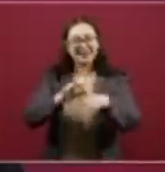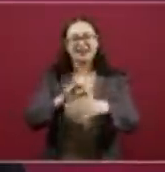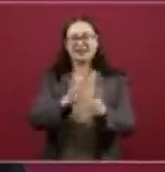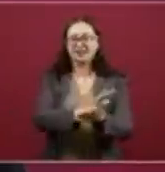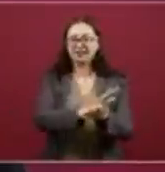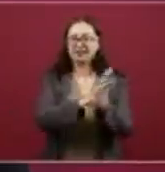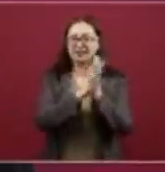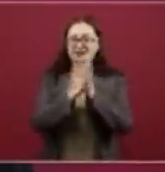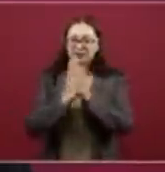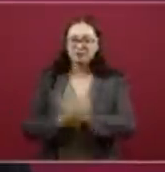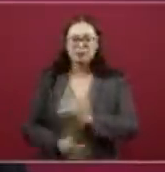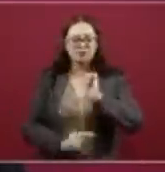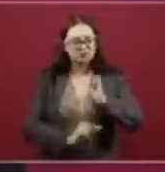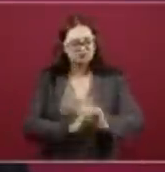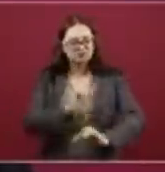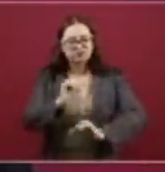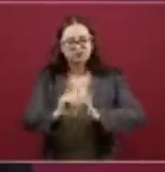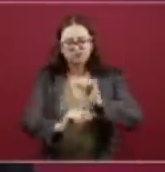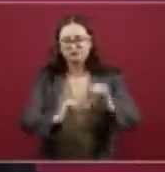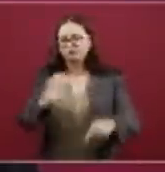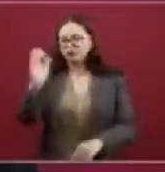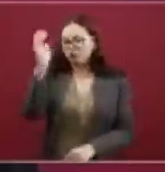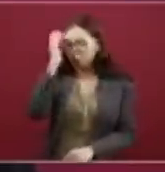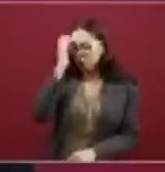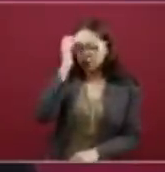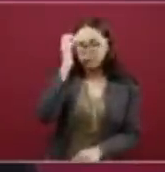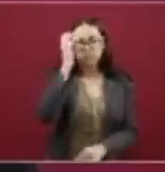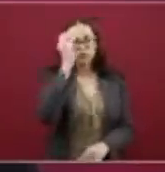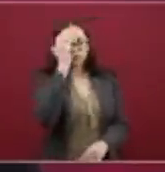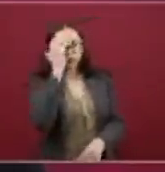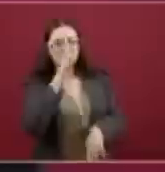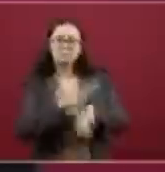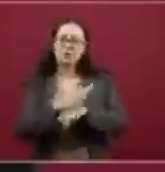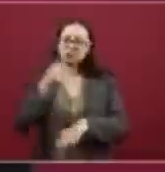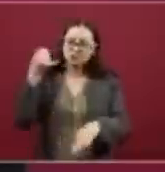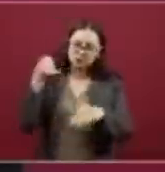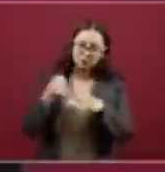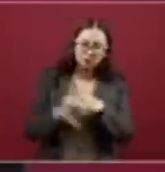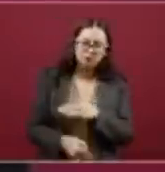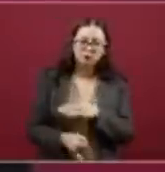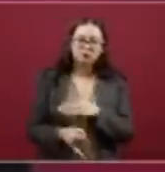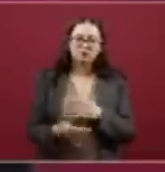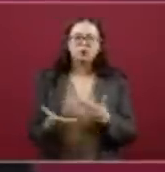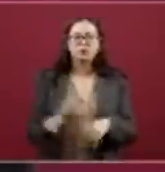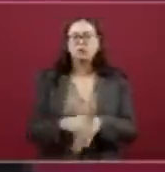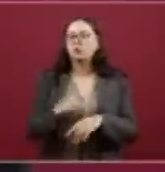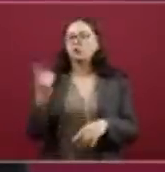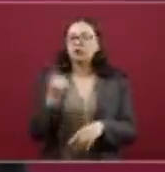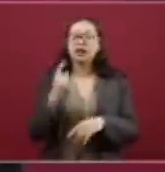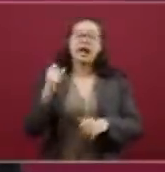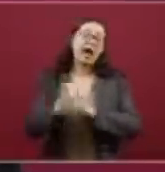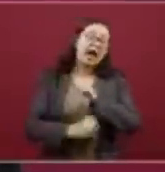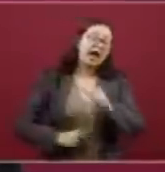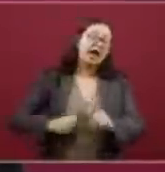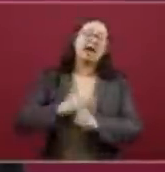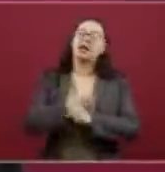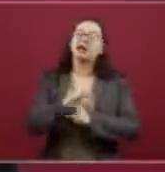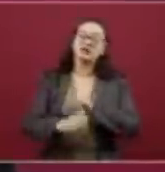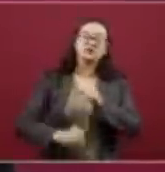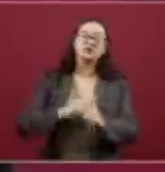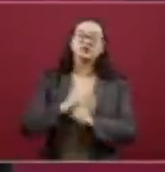nos vamos a ir conociendo cada vez más, porque a pesar de que llevamos años luchando y